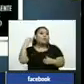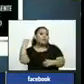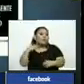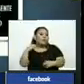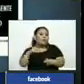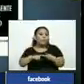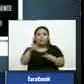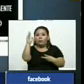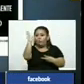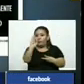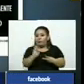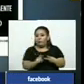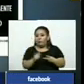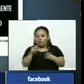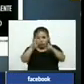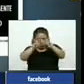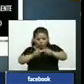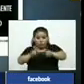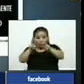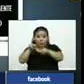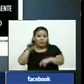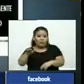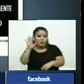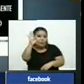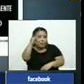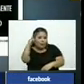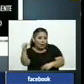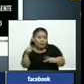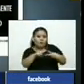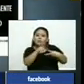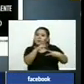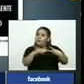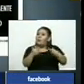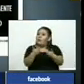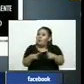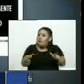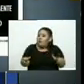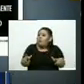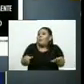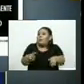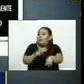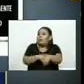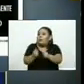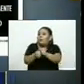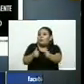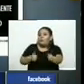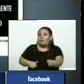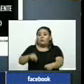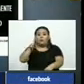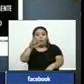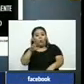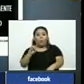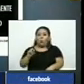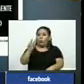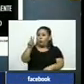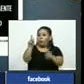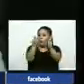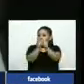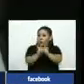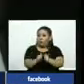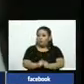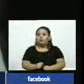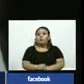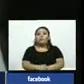Brasil, la investigación determinó que son países parcialmente libres, con retrocesos de 3 y 2 puntos